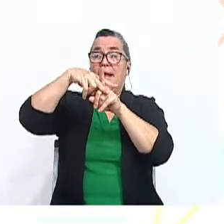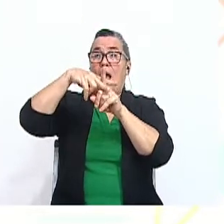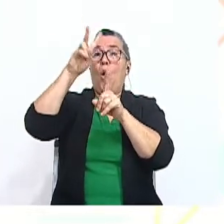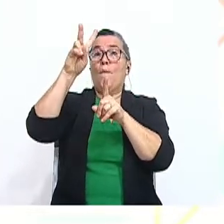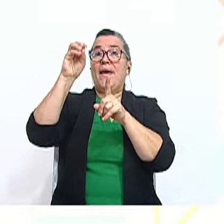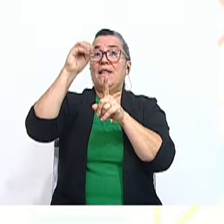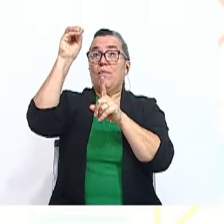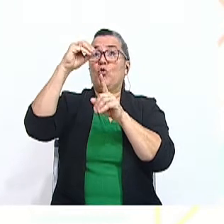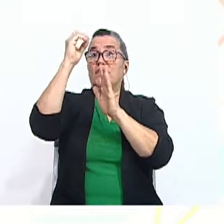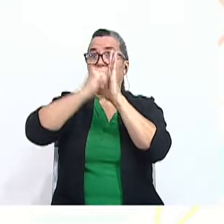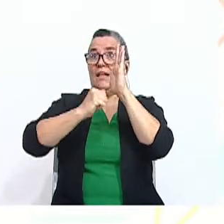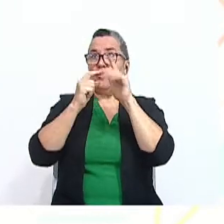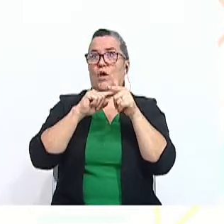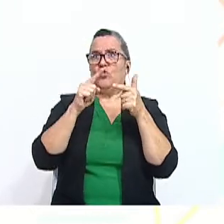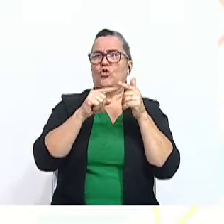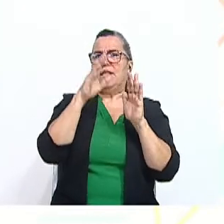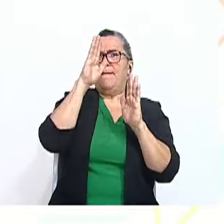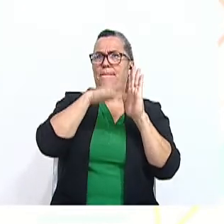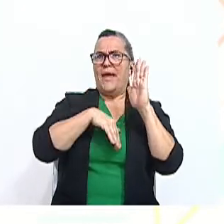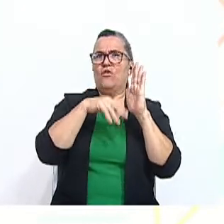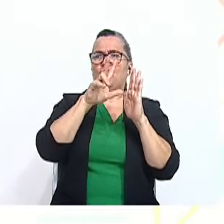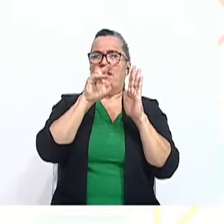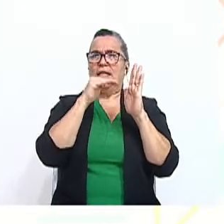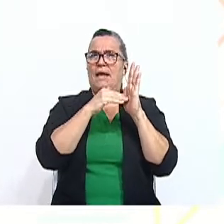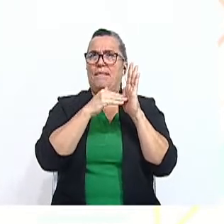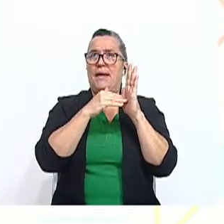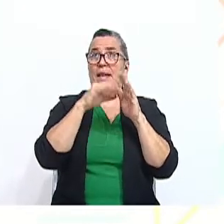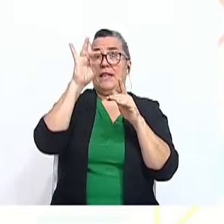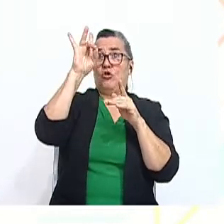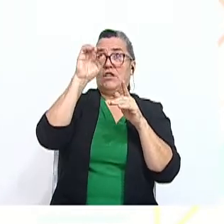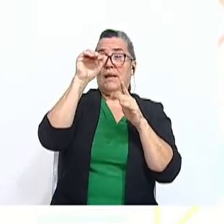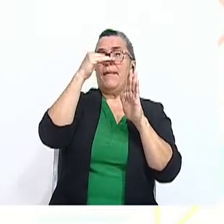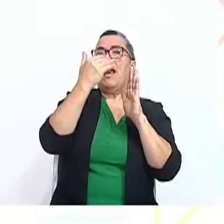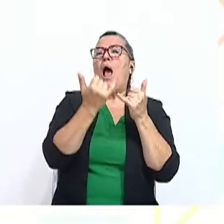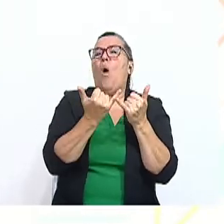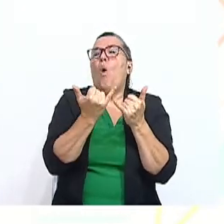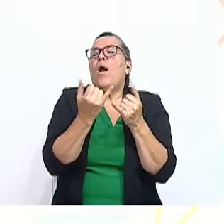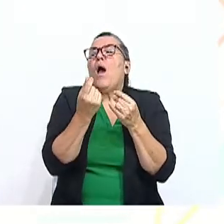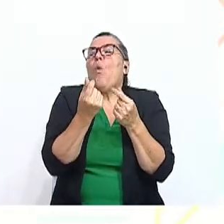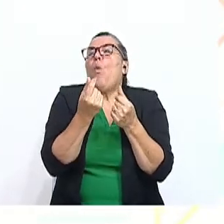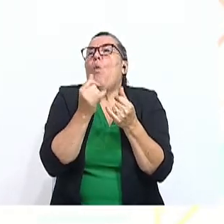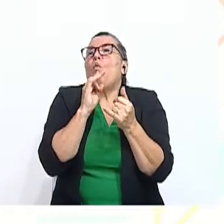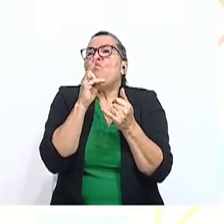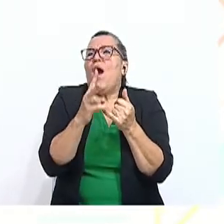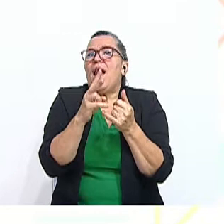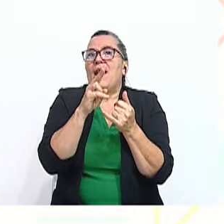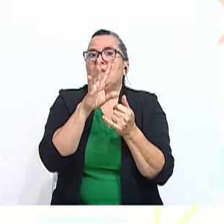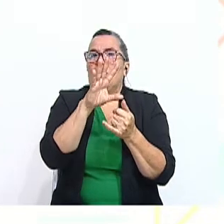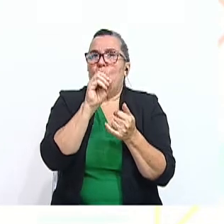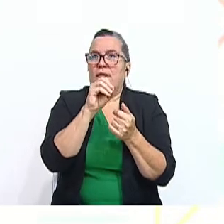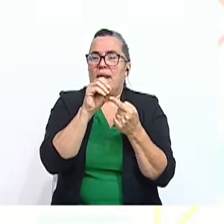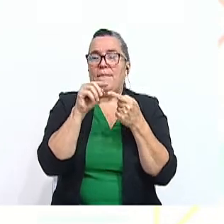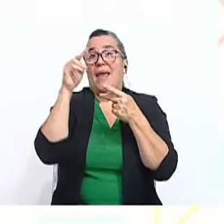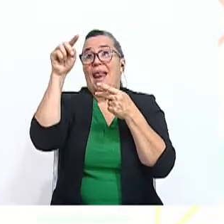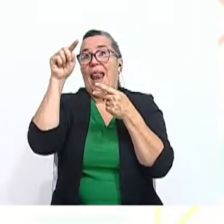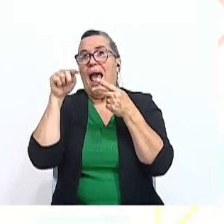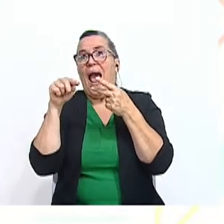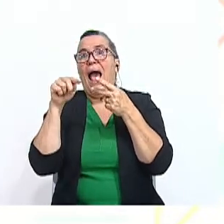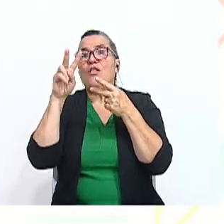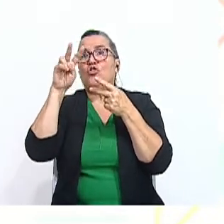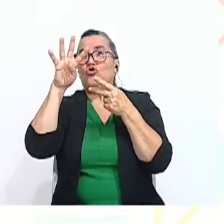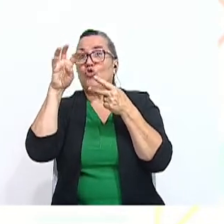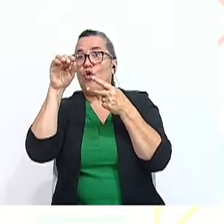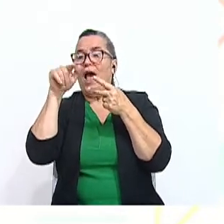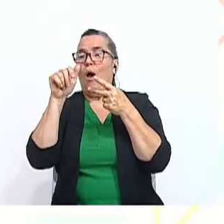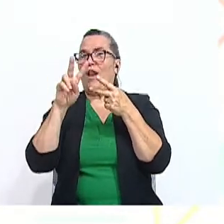restamos 30,000 a cada uno de estos, el que costaba 80,000 ahora nos va a costar 50,000, el que costaba 240,000